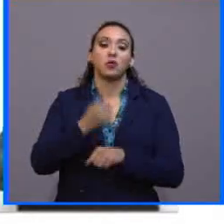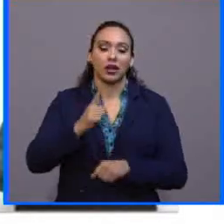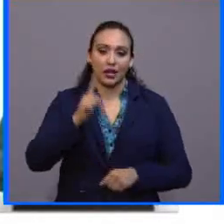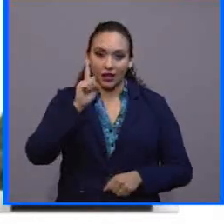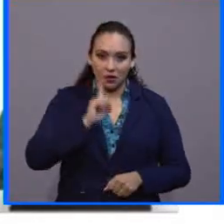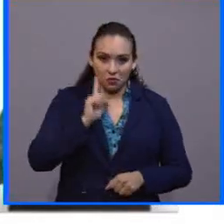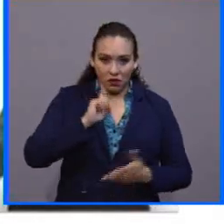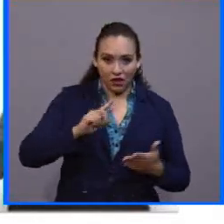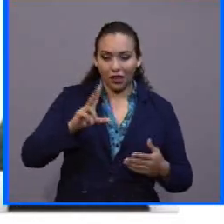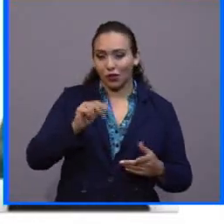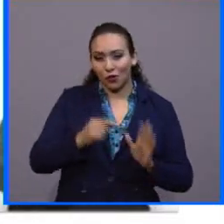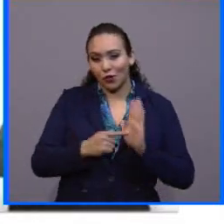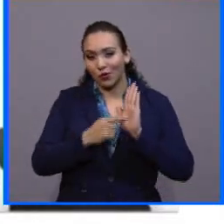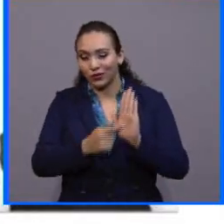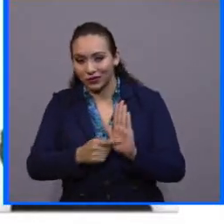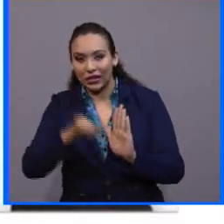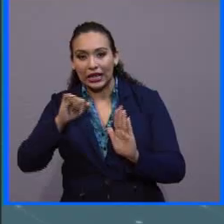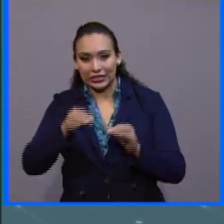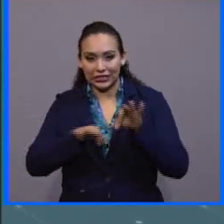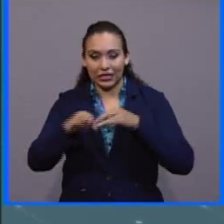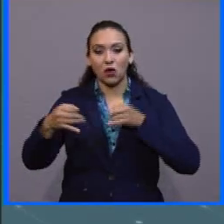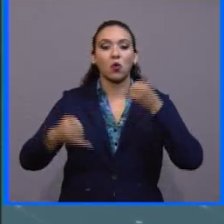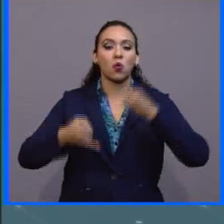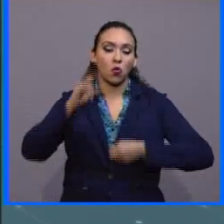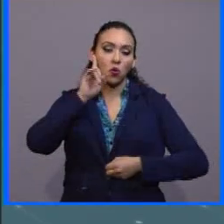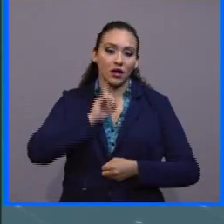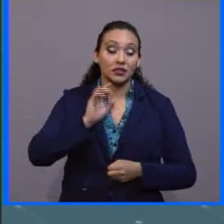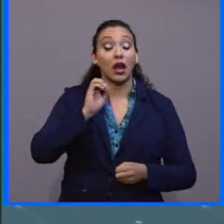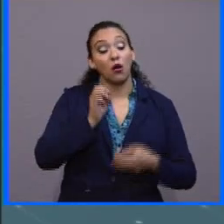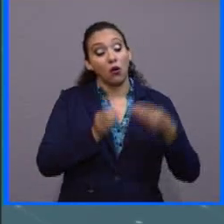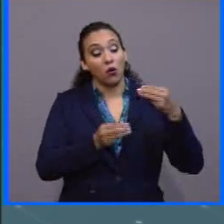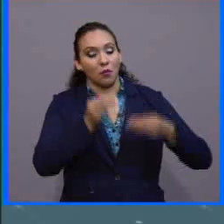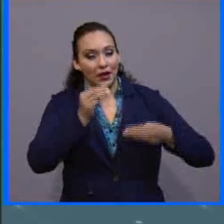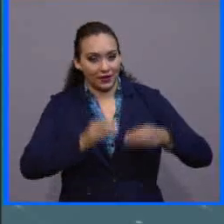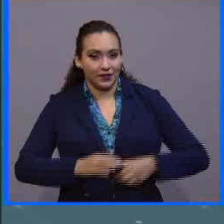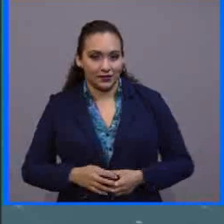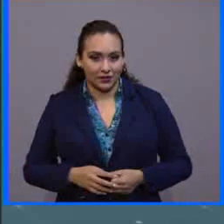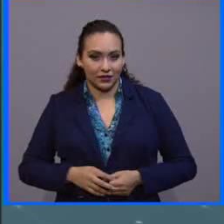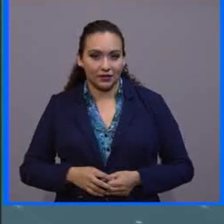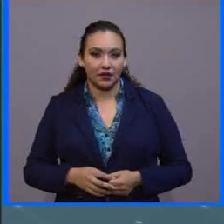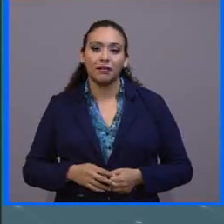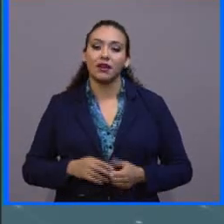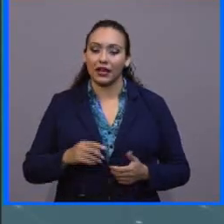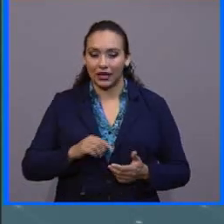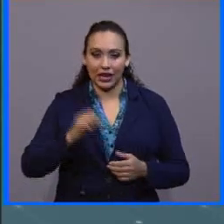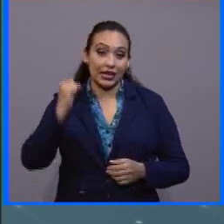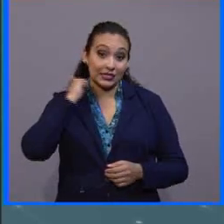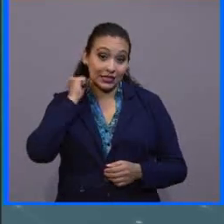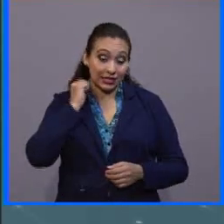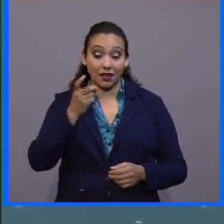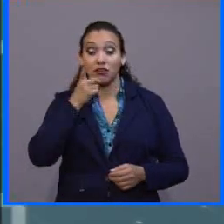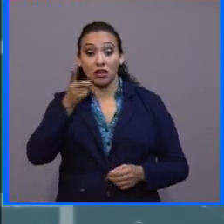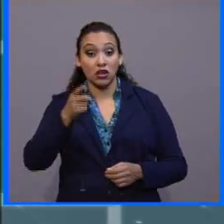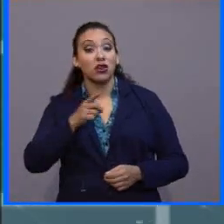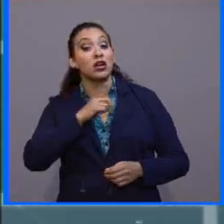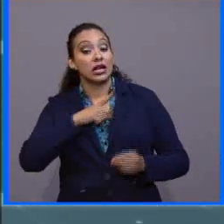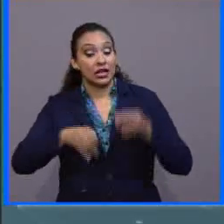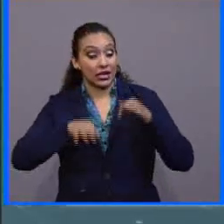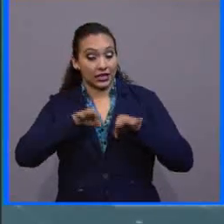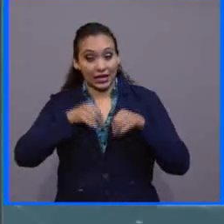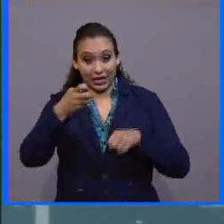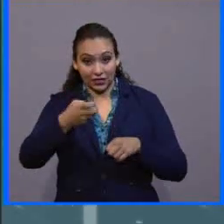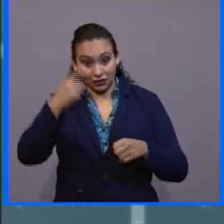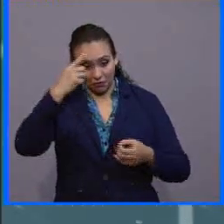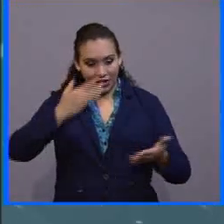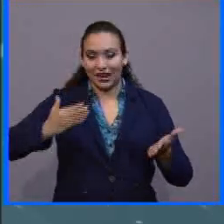acreditó estar en funciones como jueza de distrito o magistrada de circuito, como lo estableció el Senado en el acuerdo correspondiente.